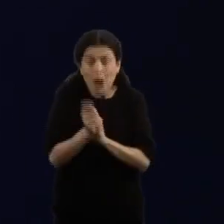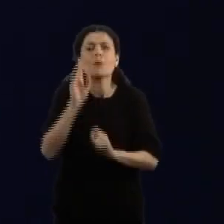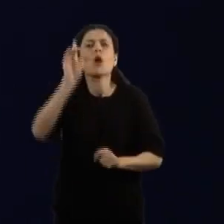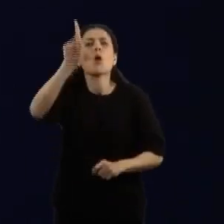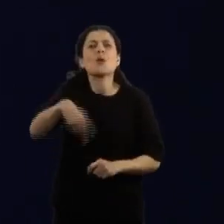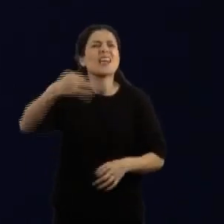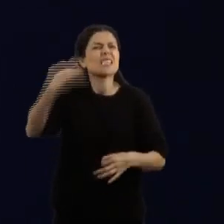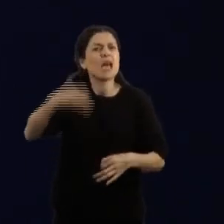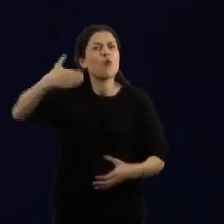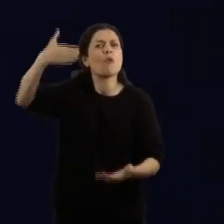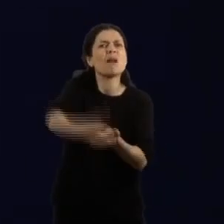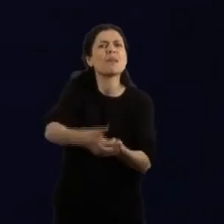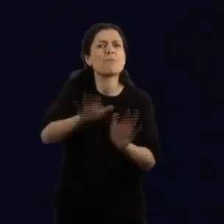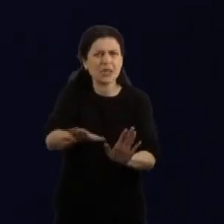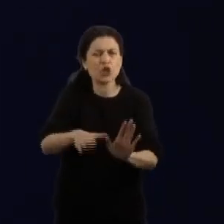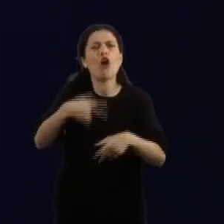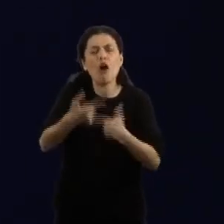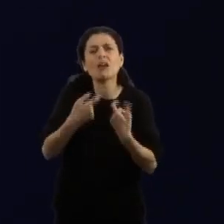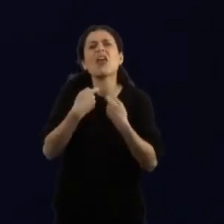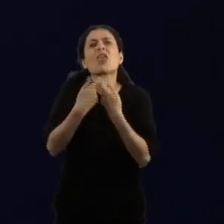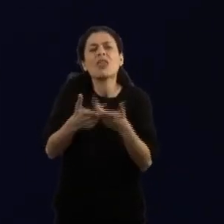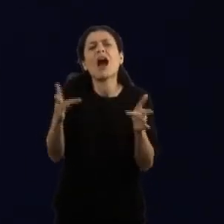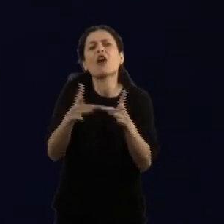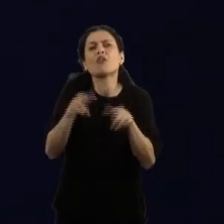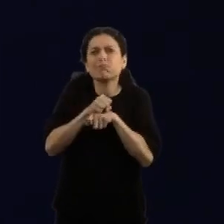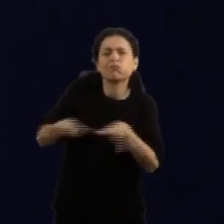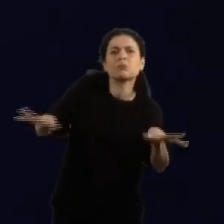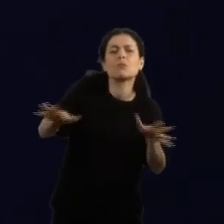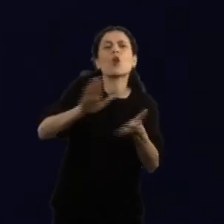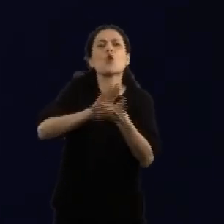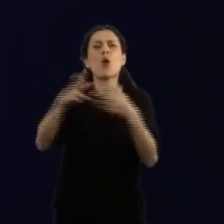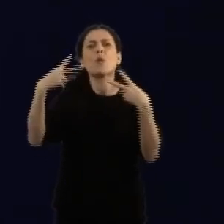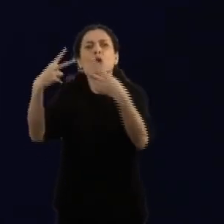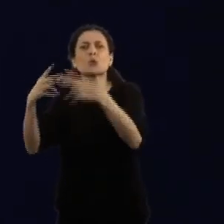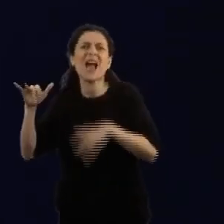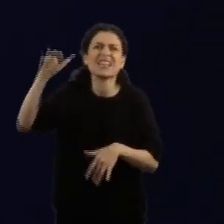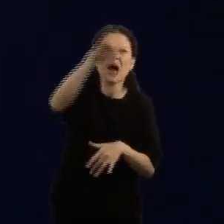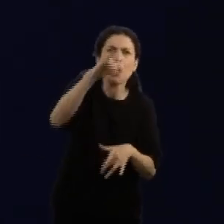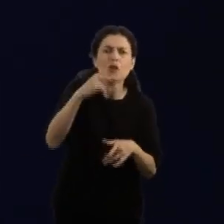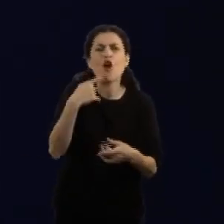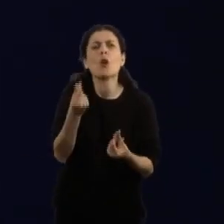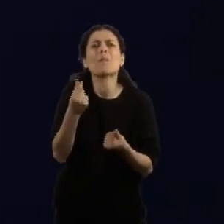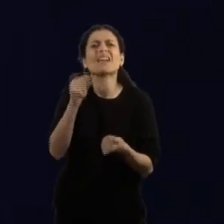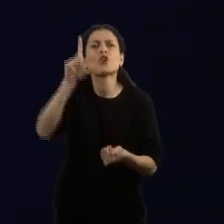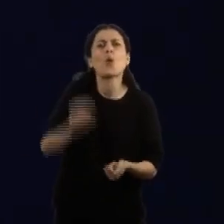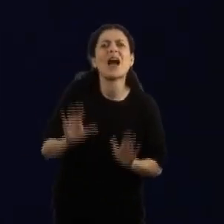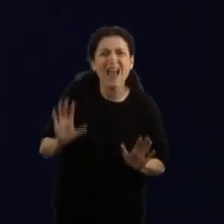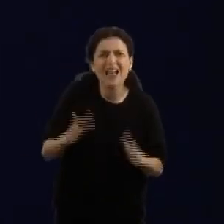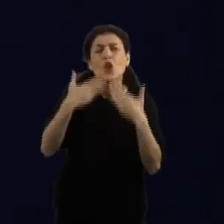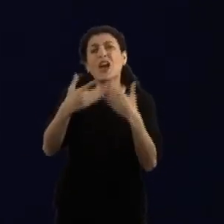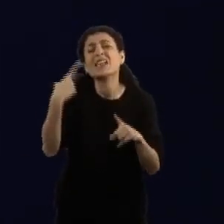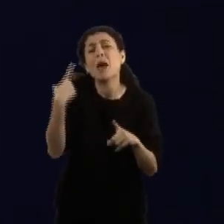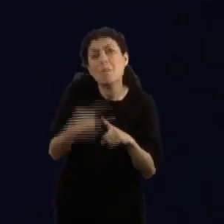desregulación va a generar más conectividad, mayor frecuencia, nuevas rutas aéreas a precios más accesibles, todo gracias a la